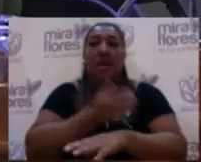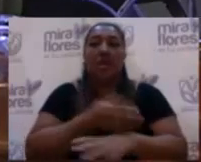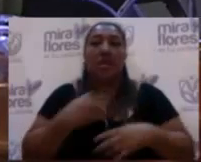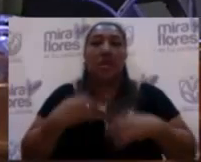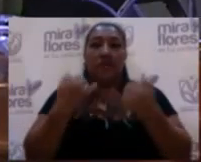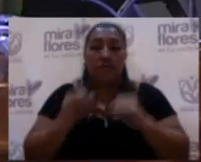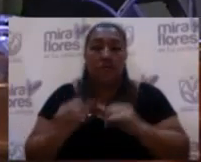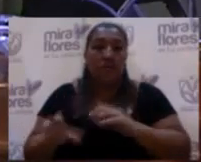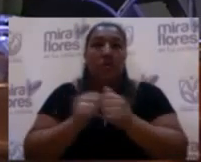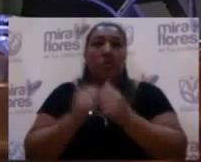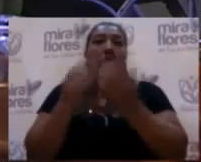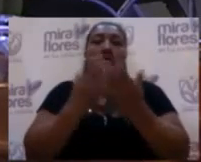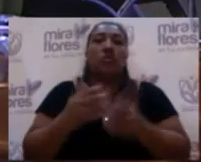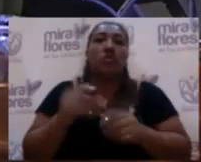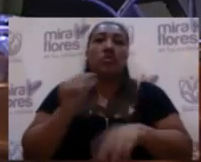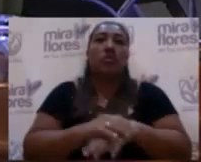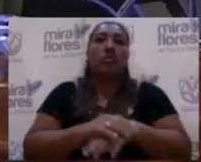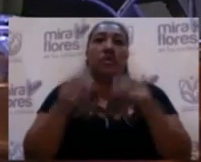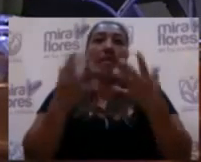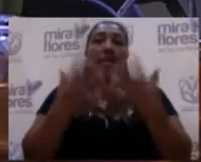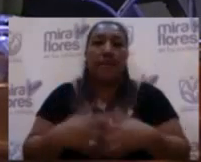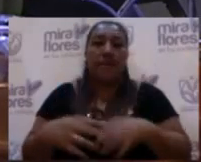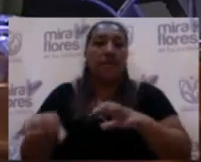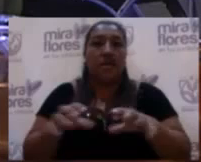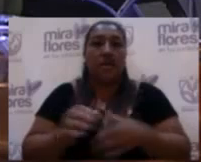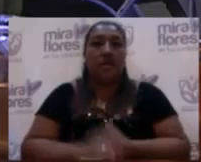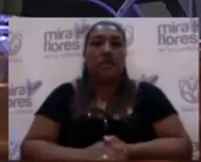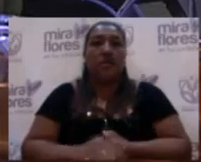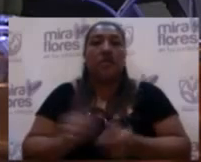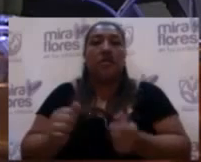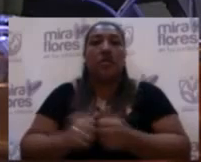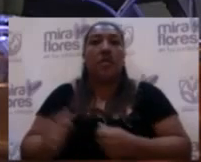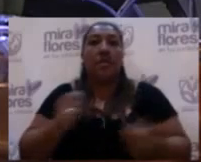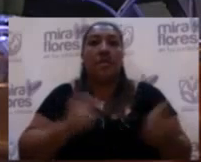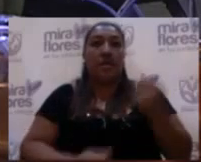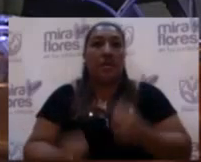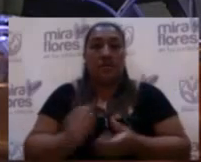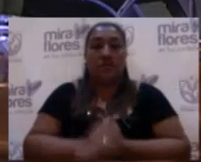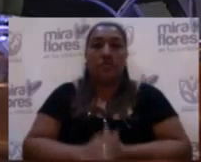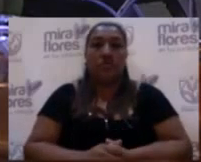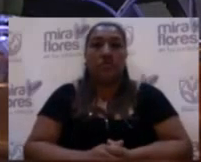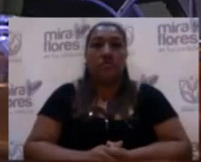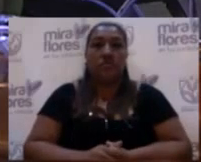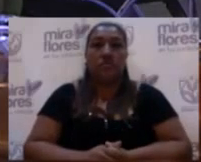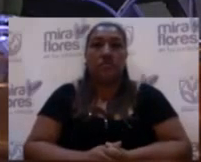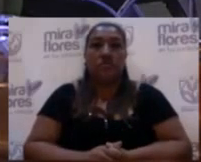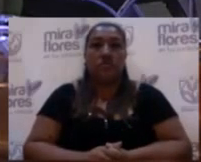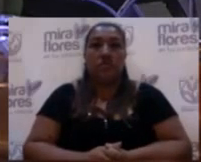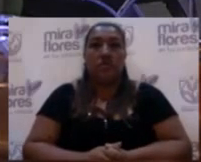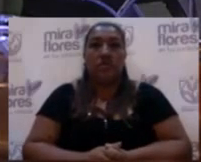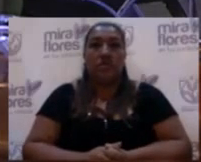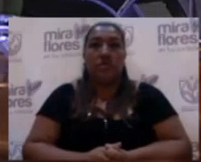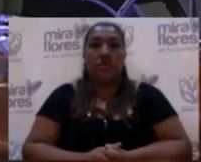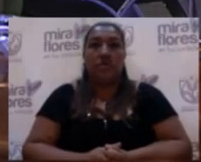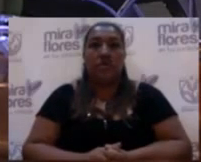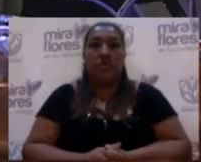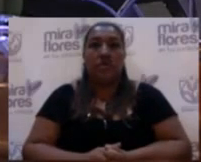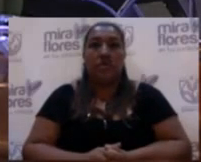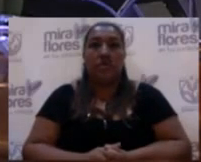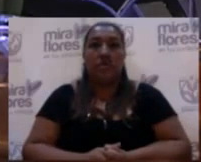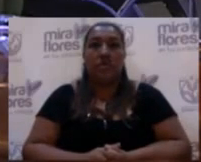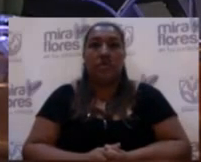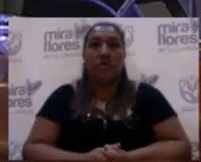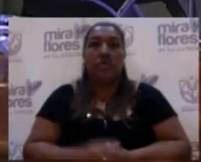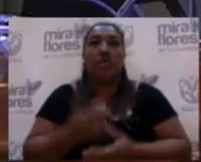quería informar que anteriormente se ha hecho donaciones a esta empresa, especialista en el manejo de artefactos RAE, por lo que la Comisión por